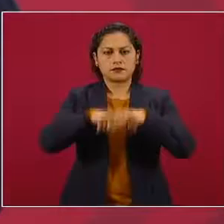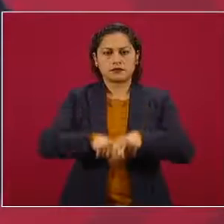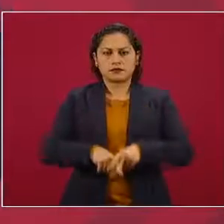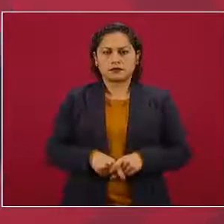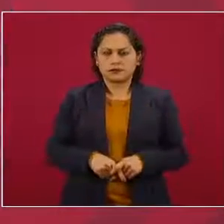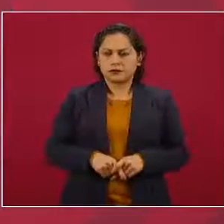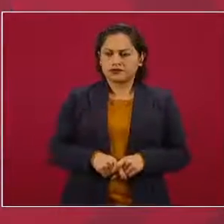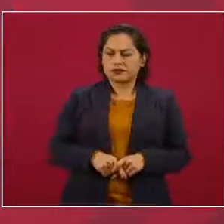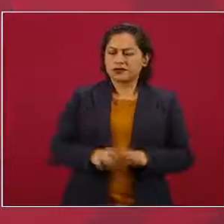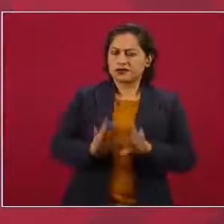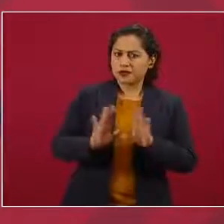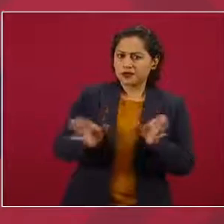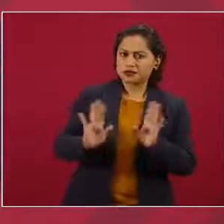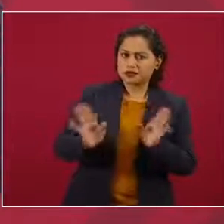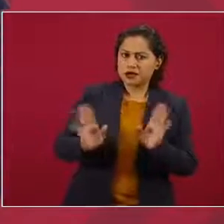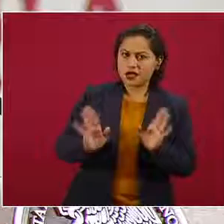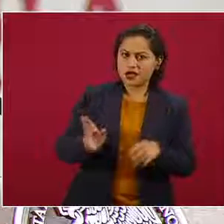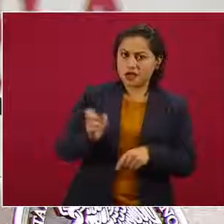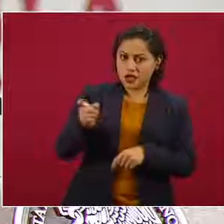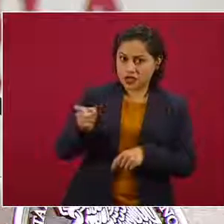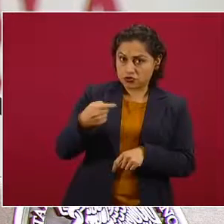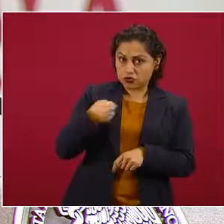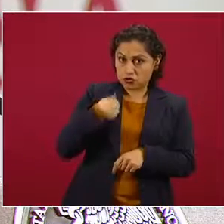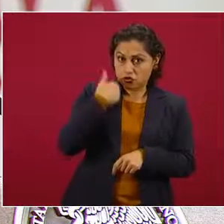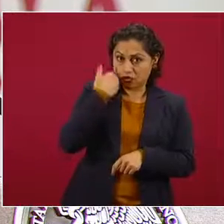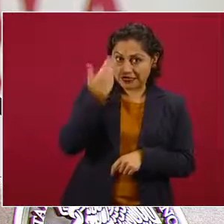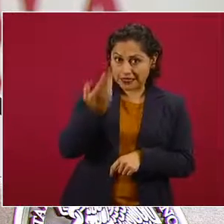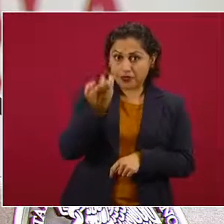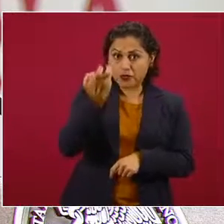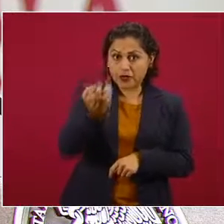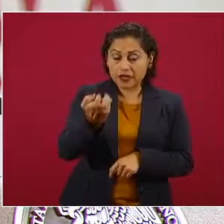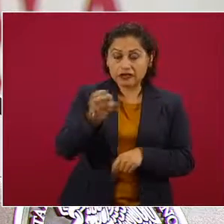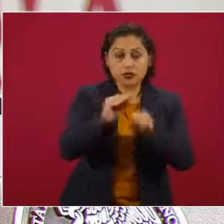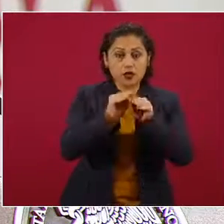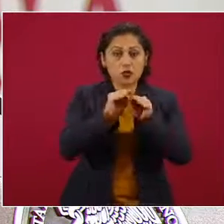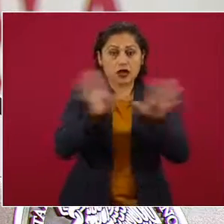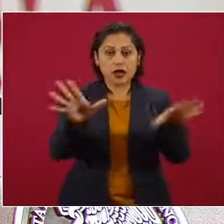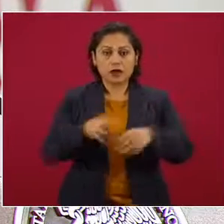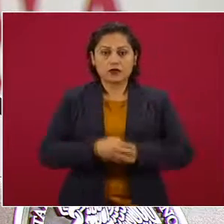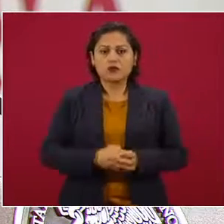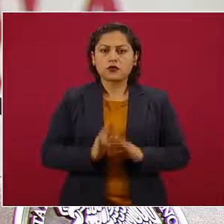nivel. O sea, eso es lo único que quiero dejar en claro.